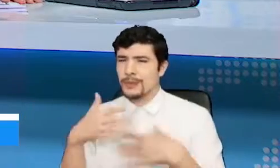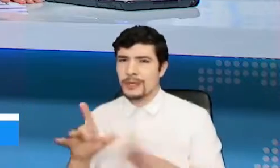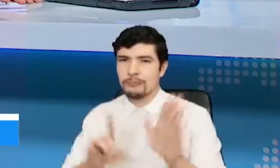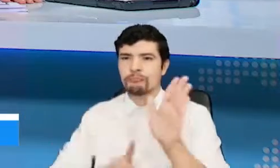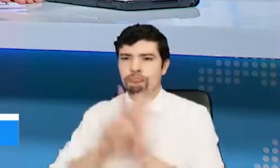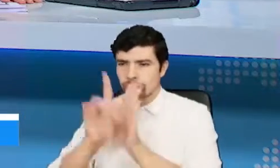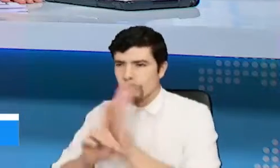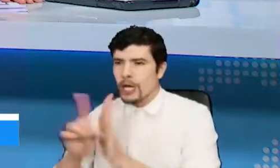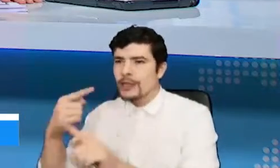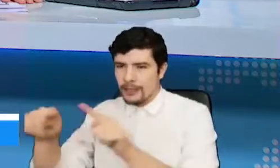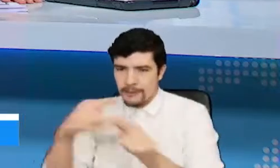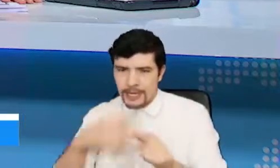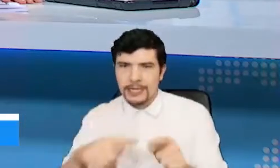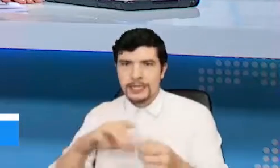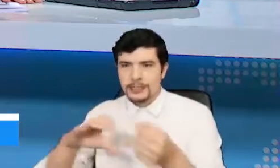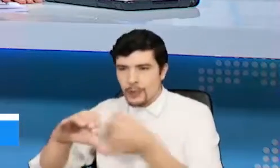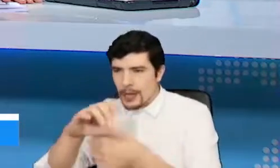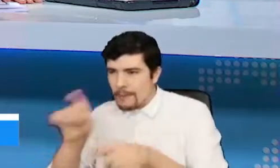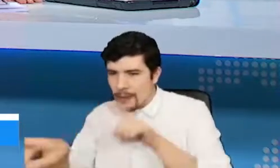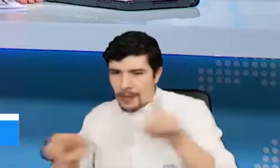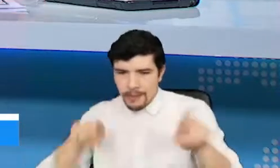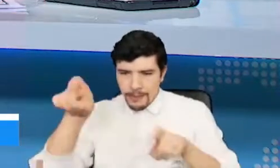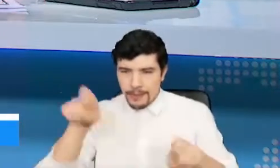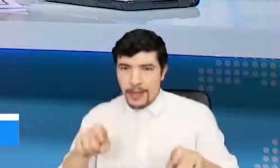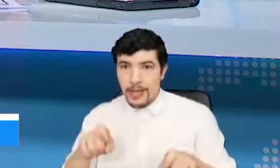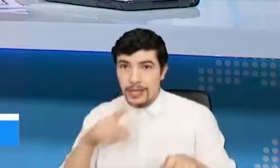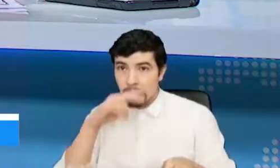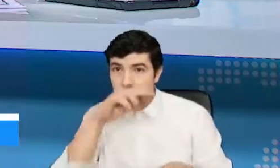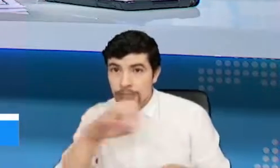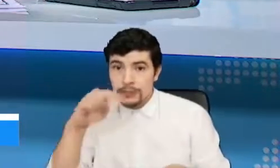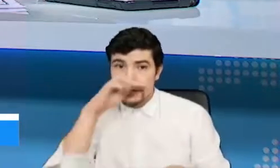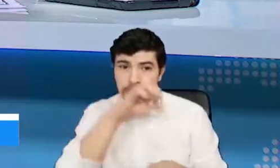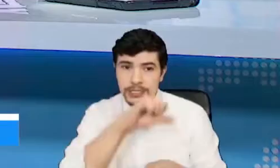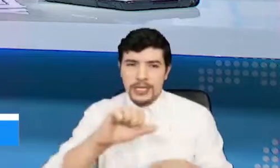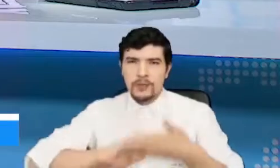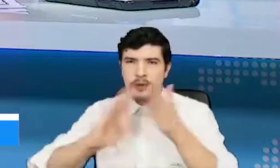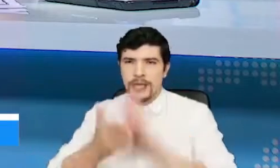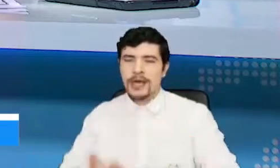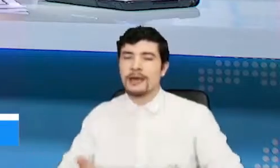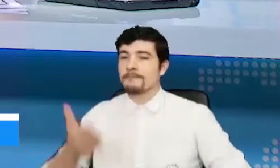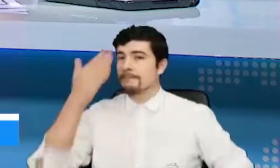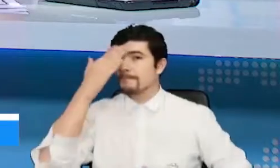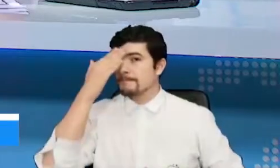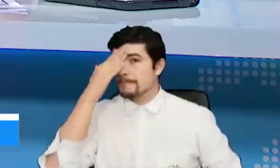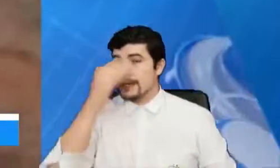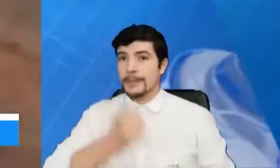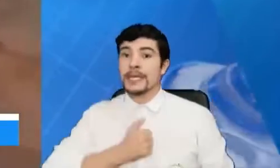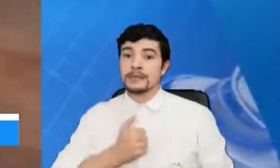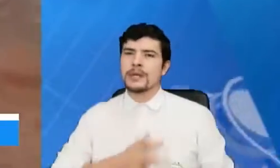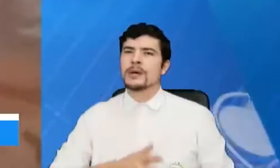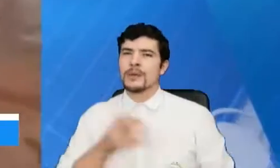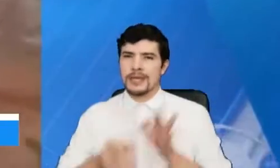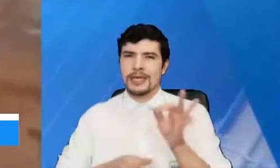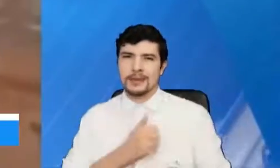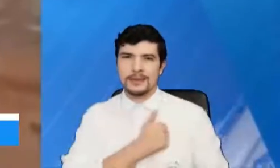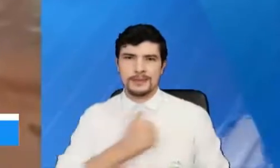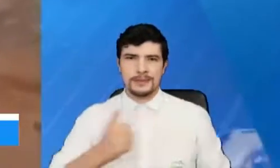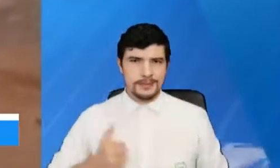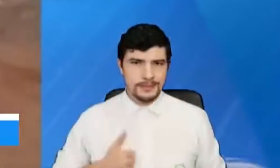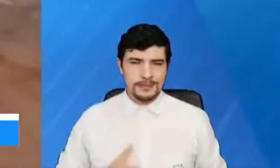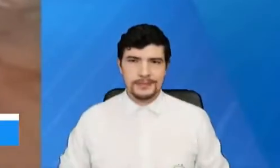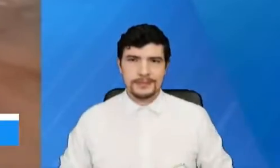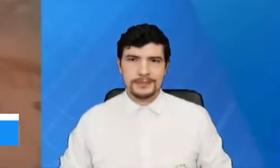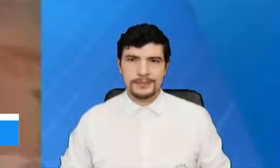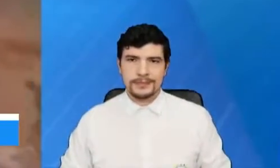ciudad con el ánimo de crear conciencia en los habitantes, porque el cuidado debe empezar por nosotros mismos. Como una